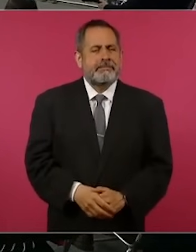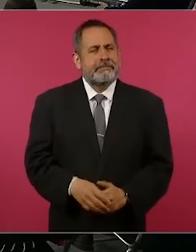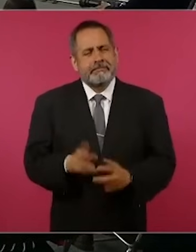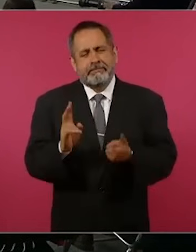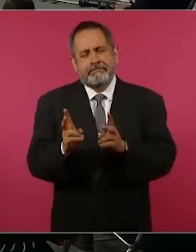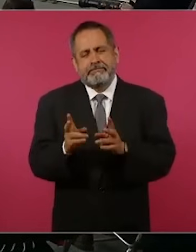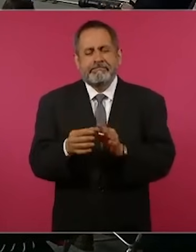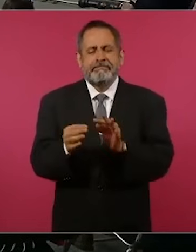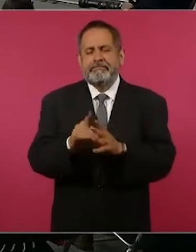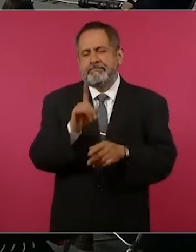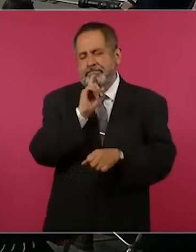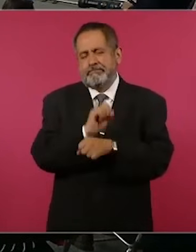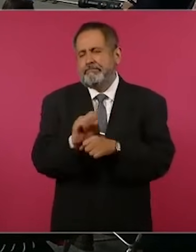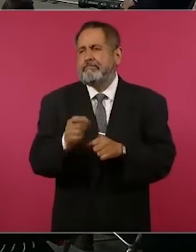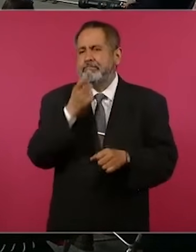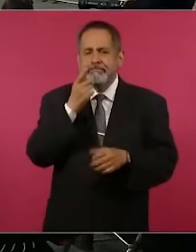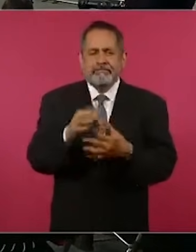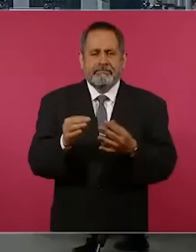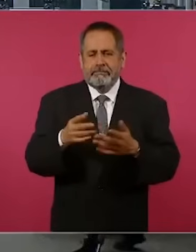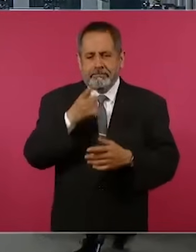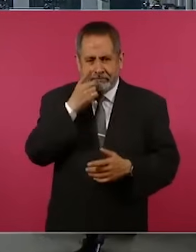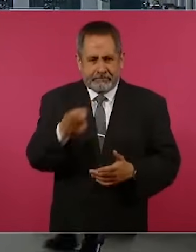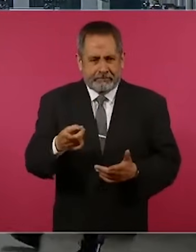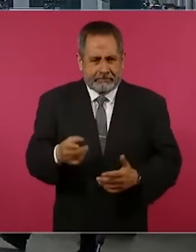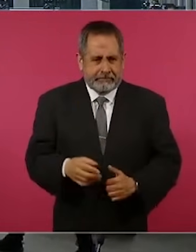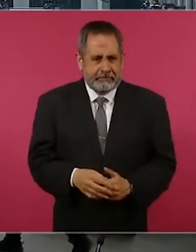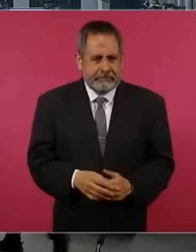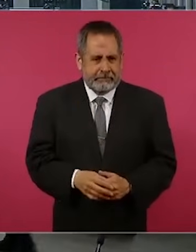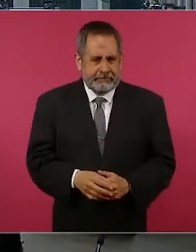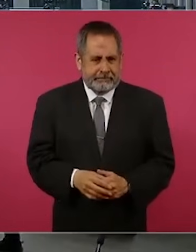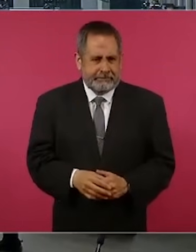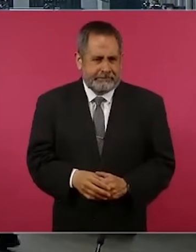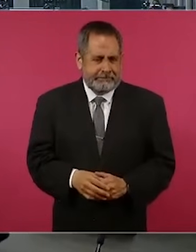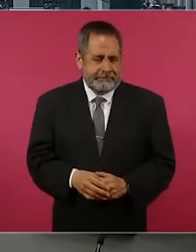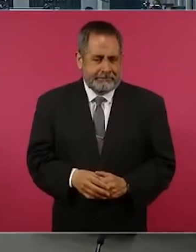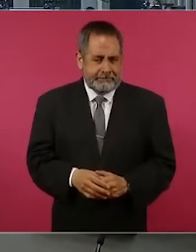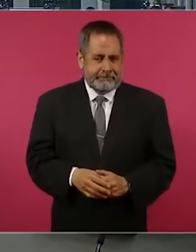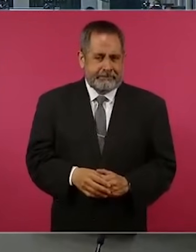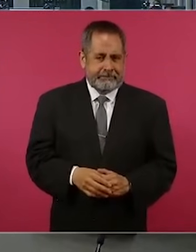Coloquialmente, como se diría